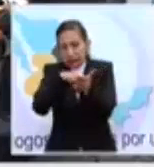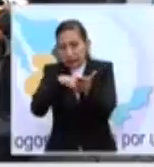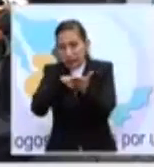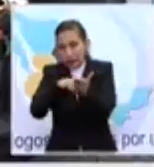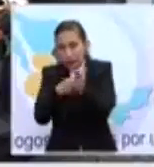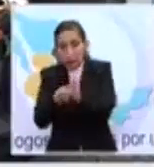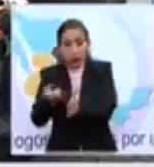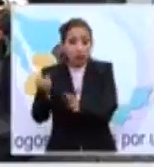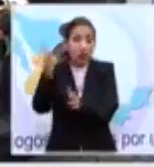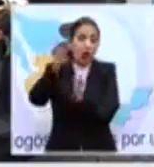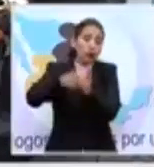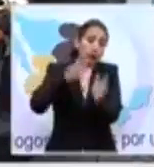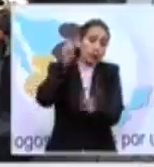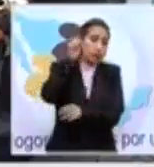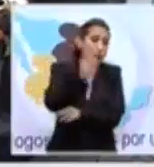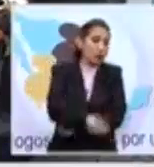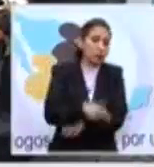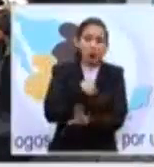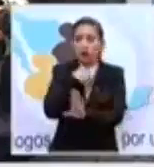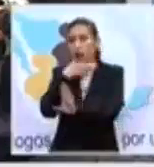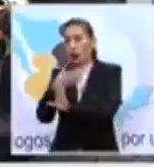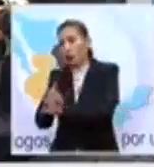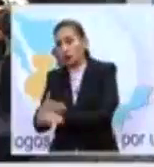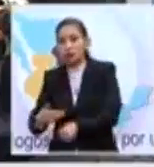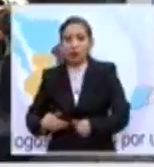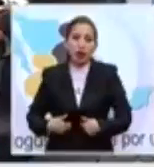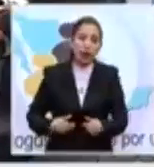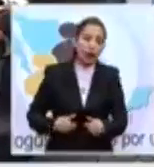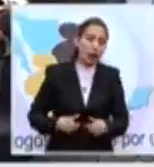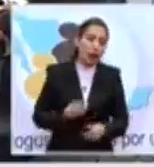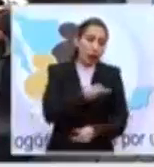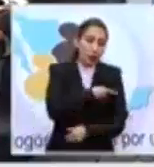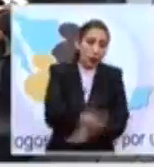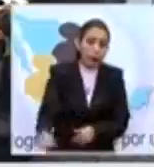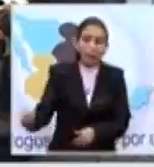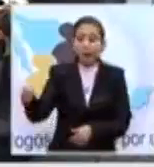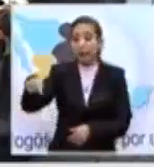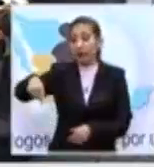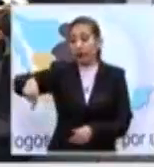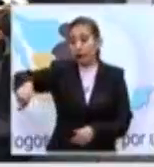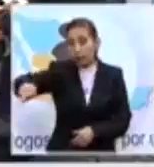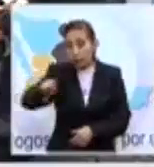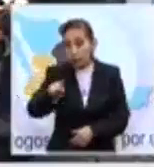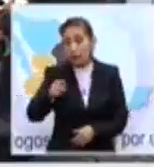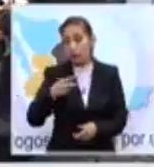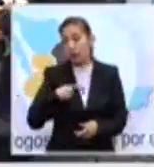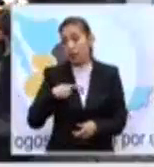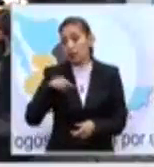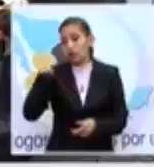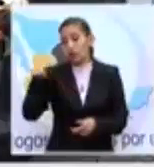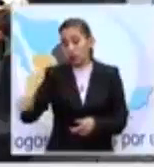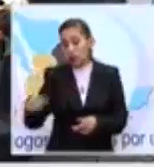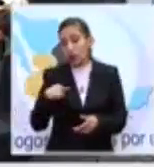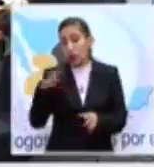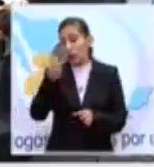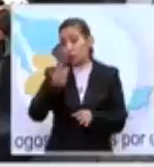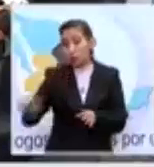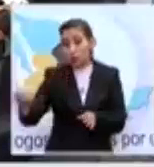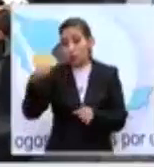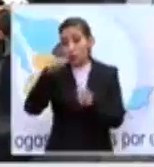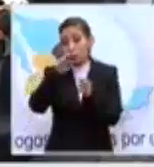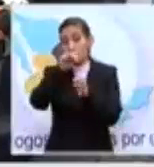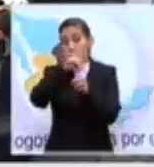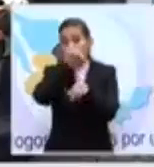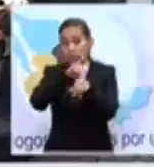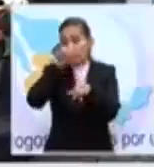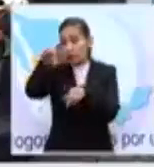vuelto a lo mismo, es decir, es un programa de combate a la pobreza en la población que está inicialmente en 400